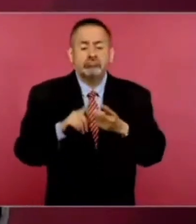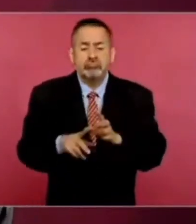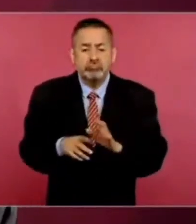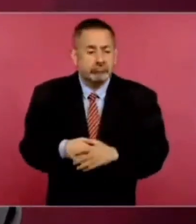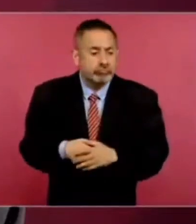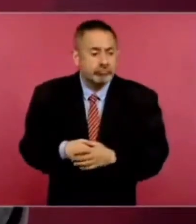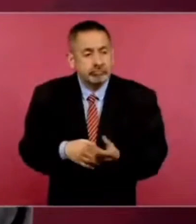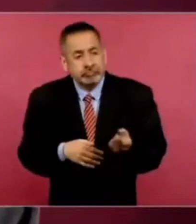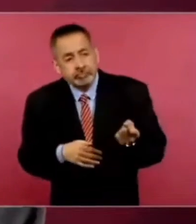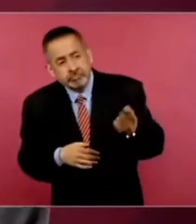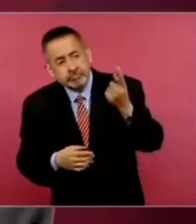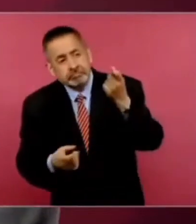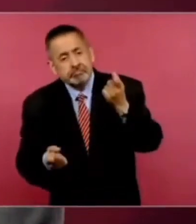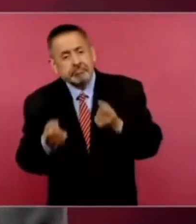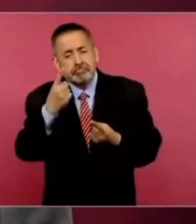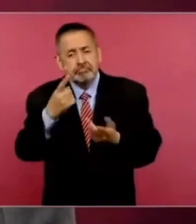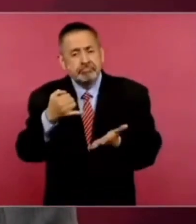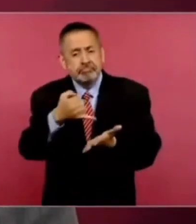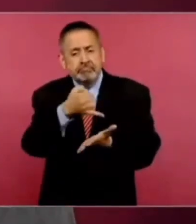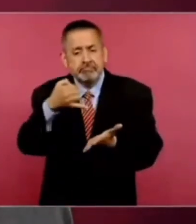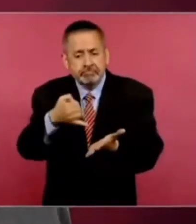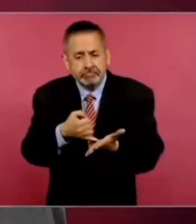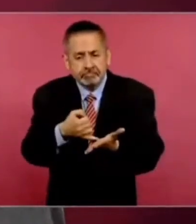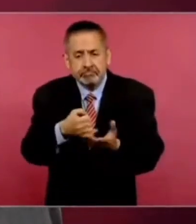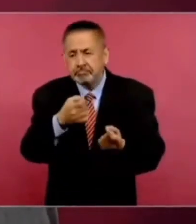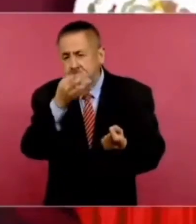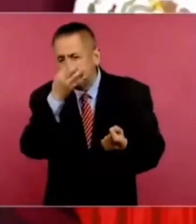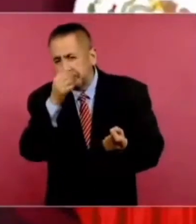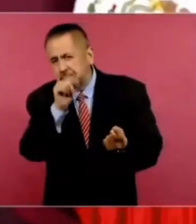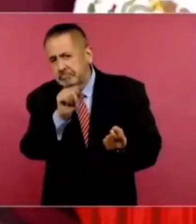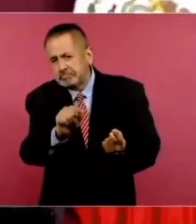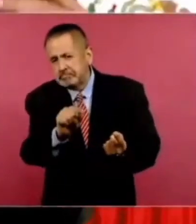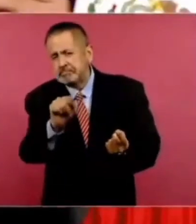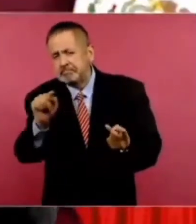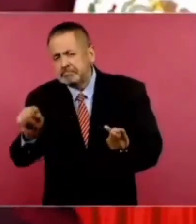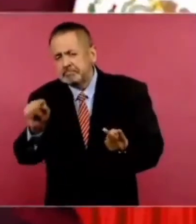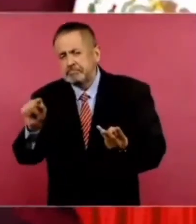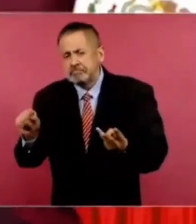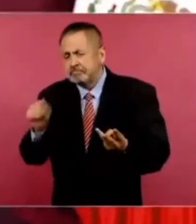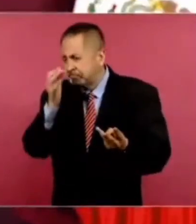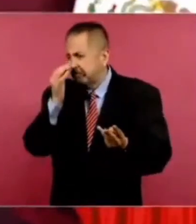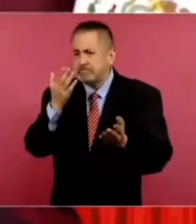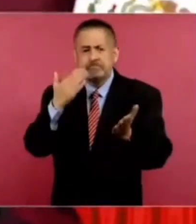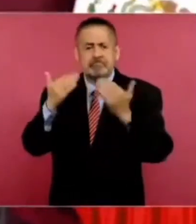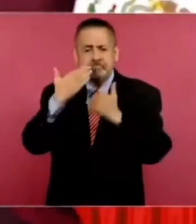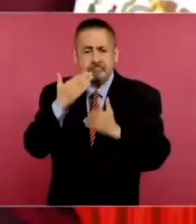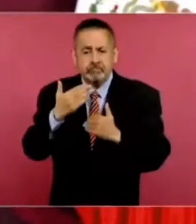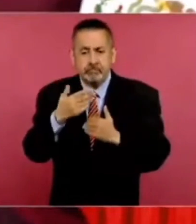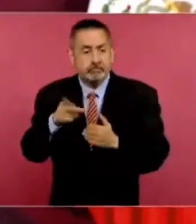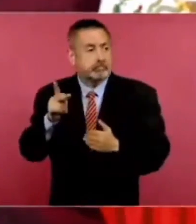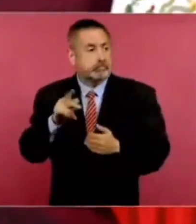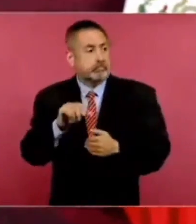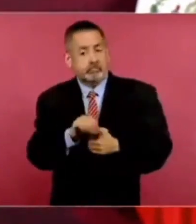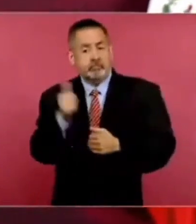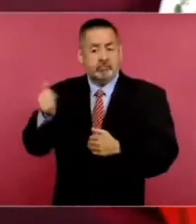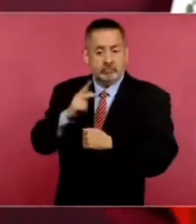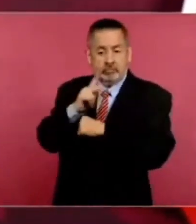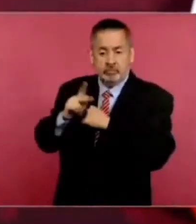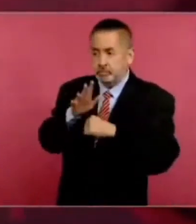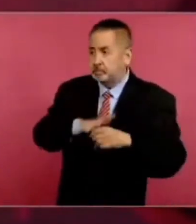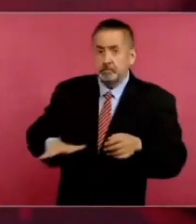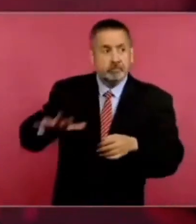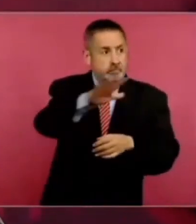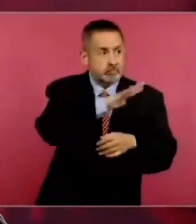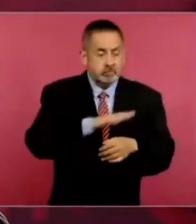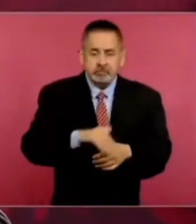solo en algunas islas, islotes, y el resto del país se quedó en el